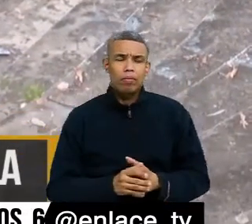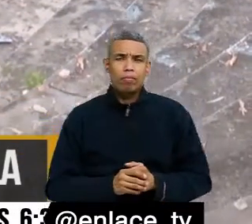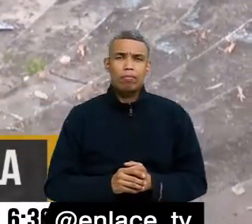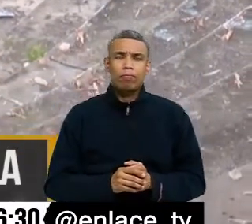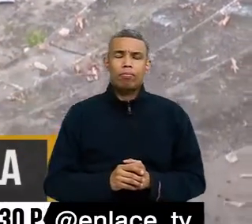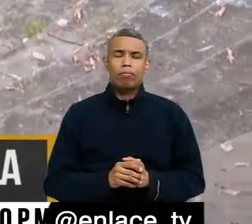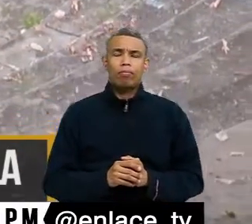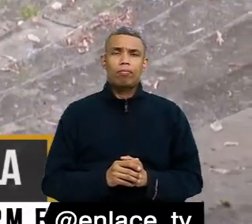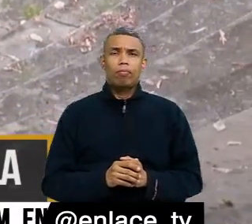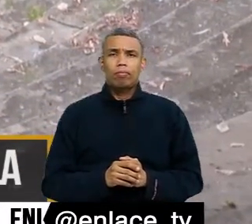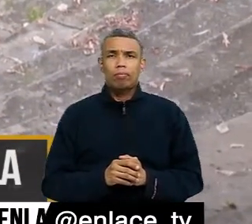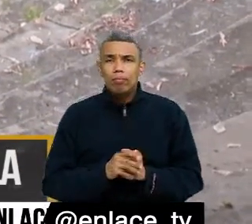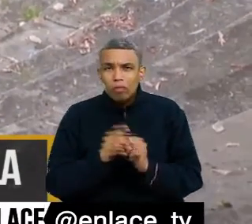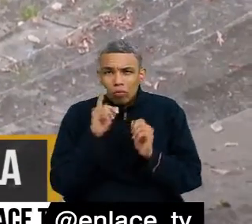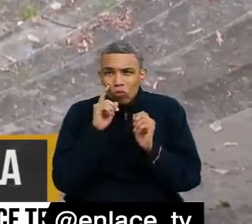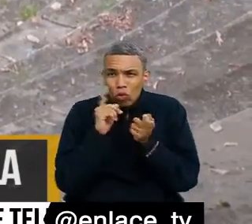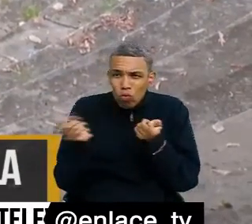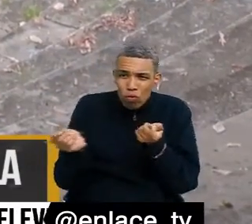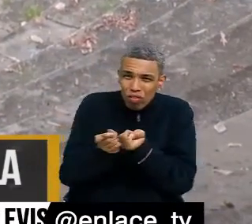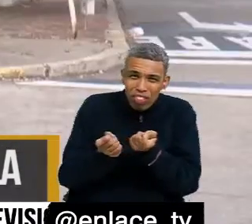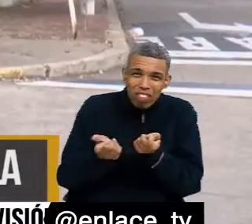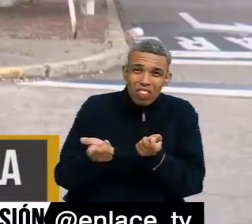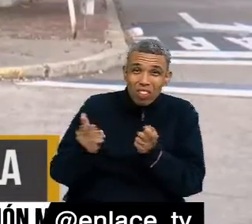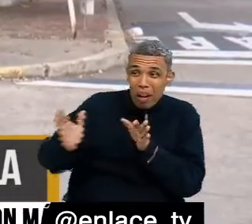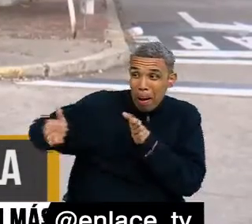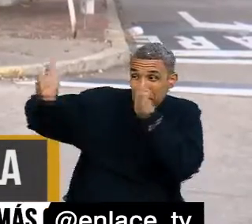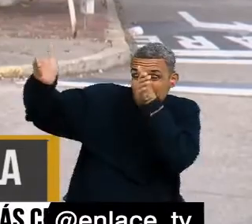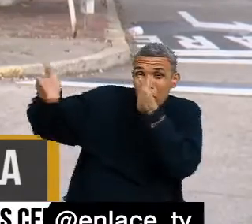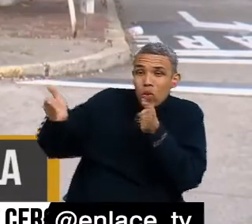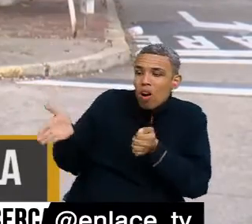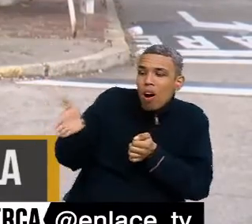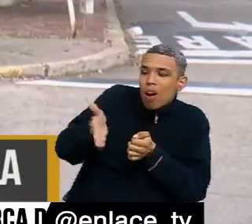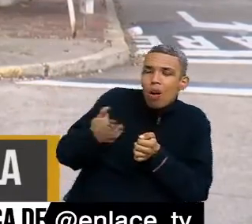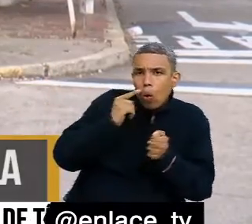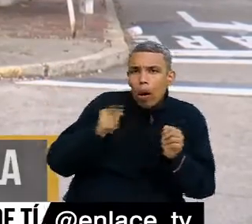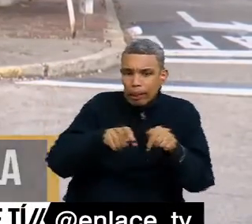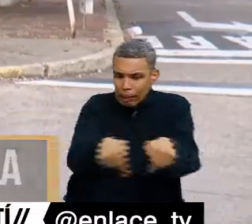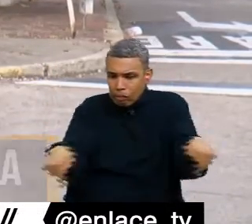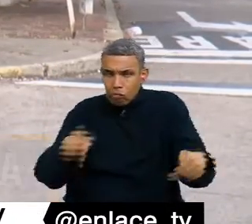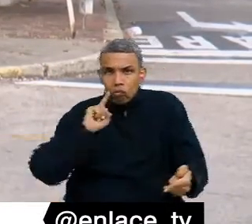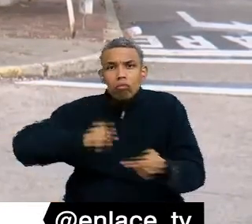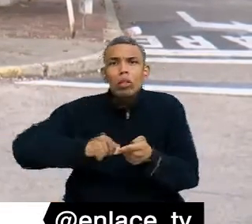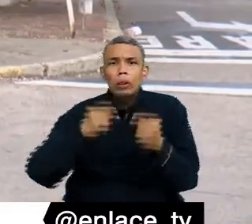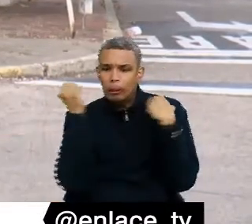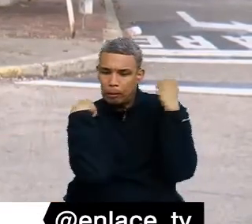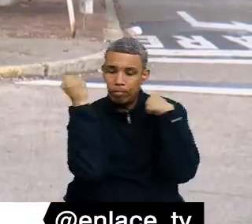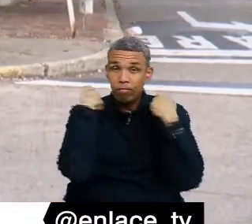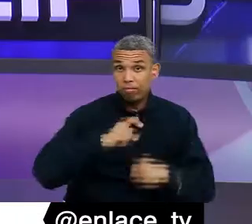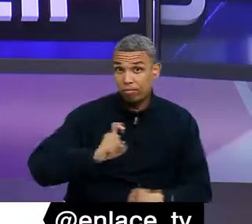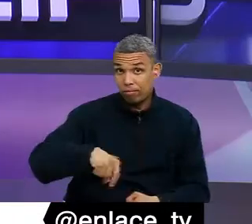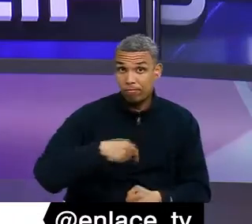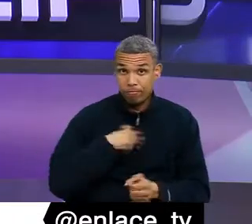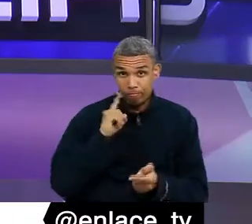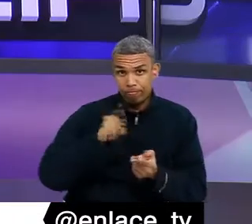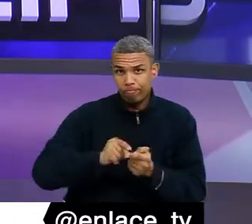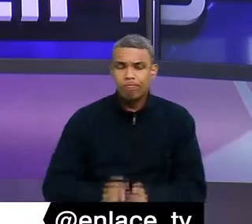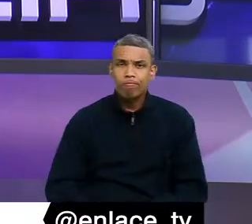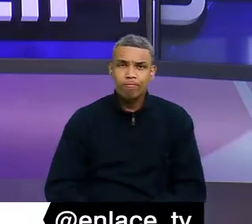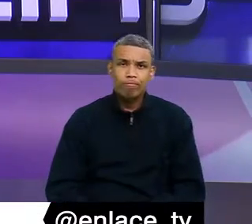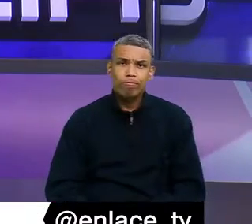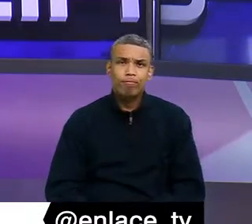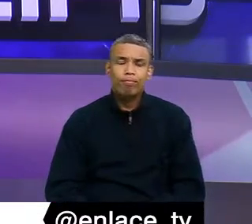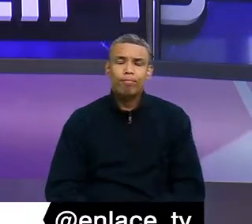decir, justo al pie de la edificación. La reunión convocada tendrá como punto de encuentro el propio escenario deportivo. La